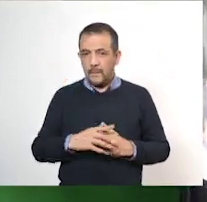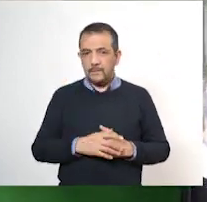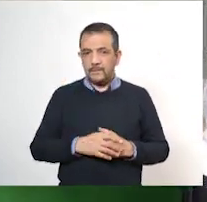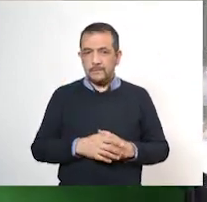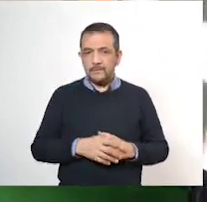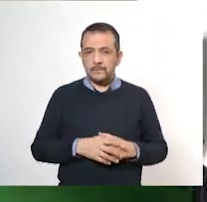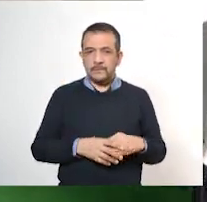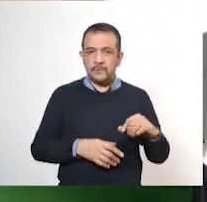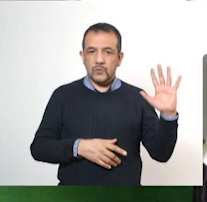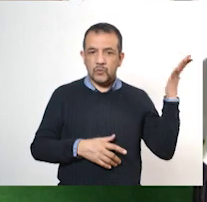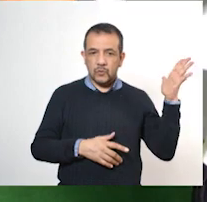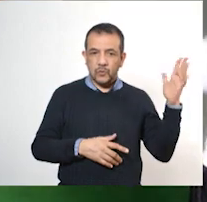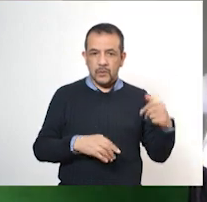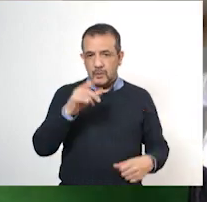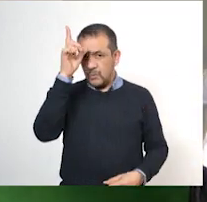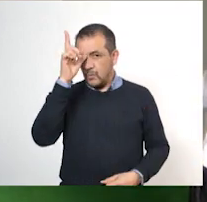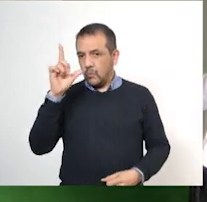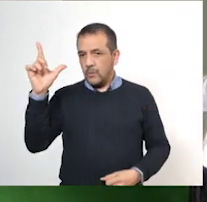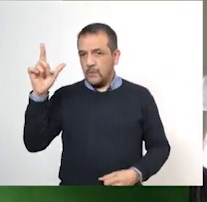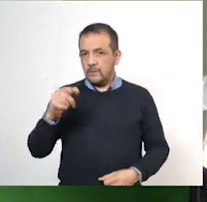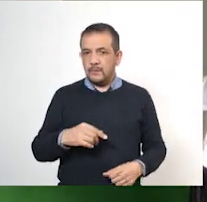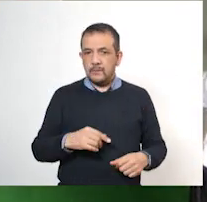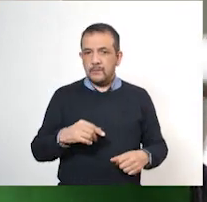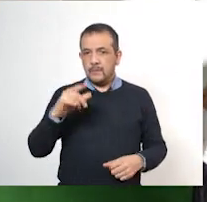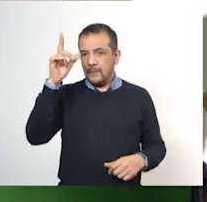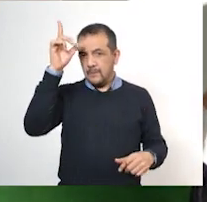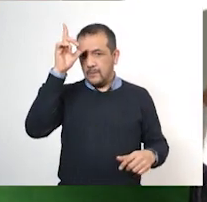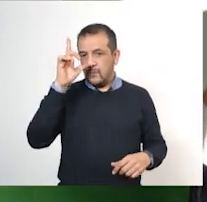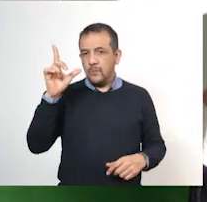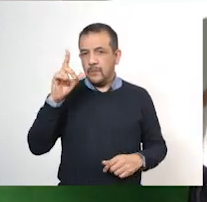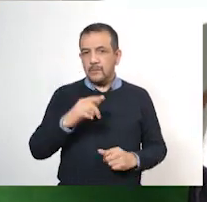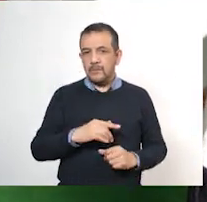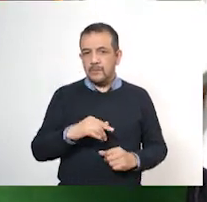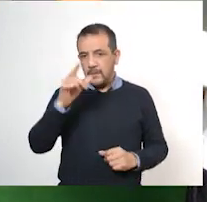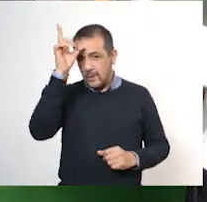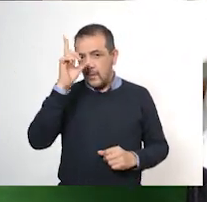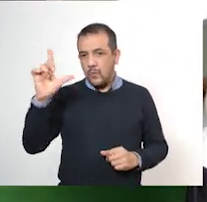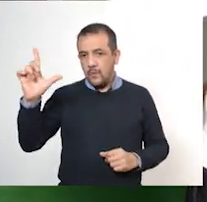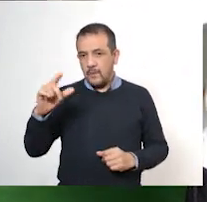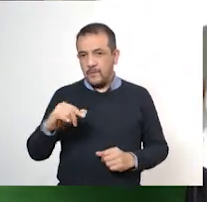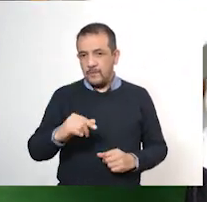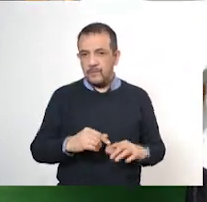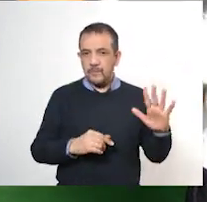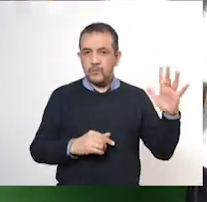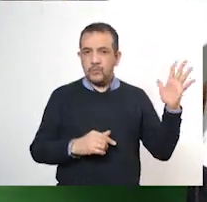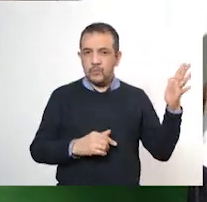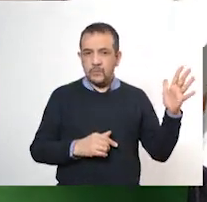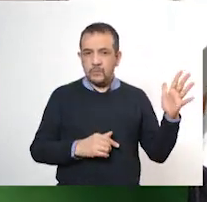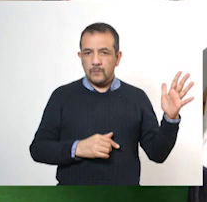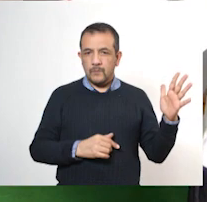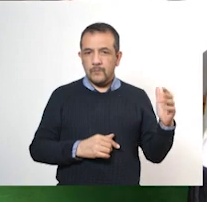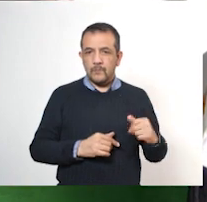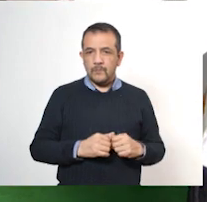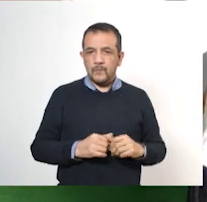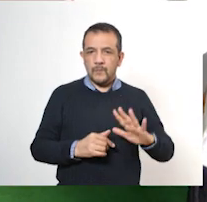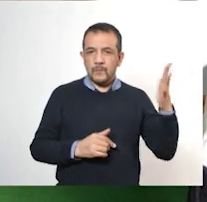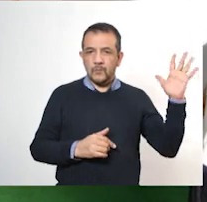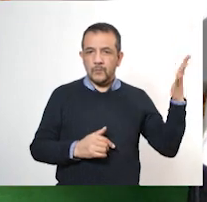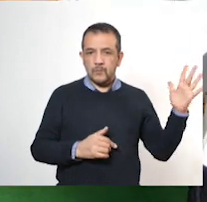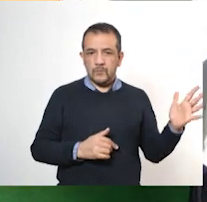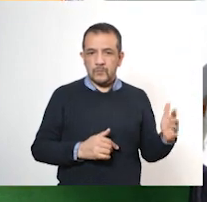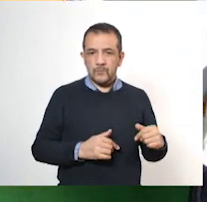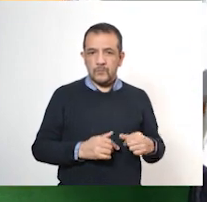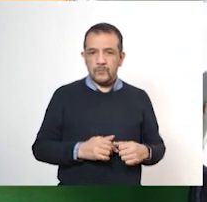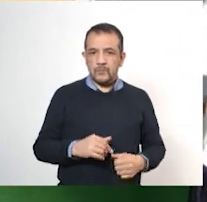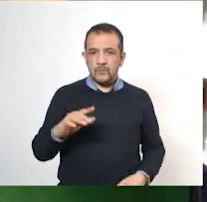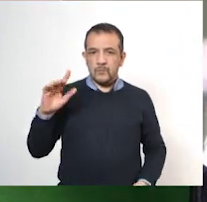Luna, Sol, Luna, Luna, Luna, Sol,